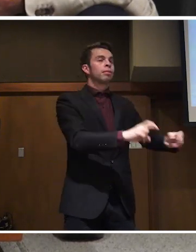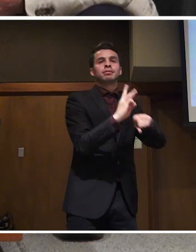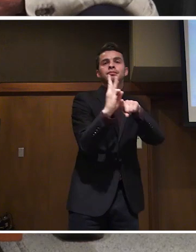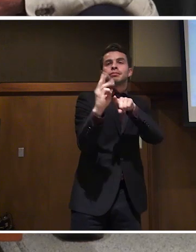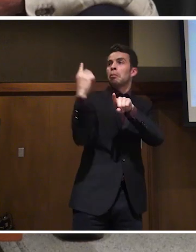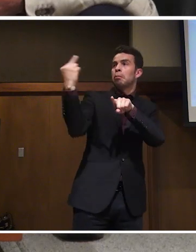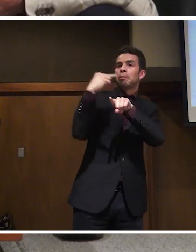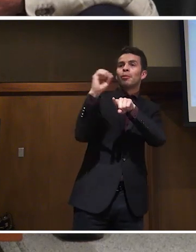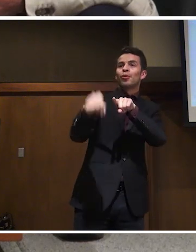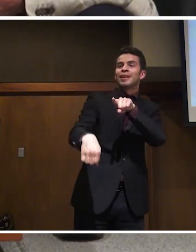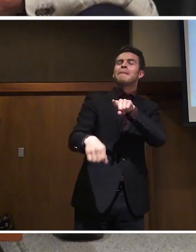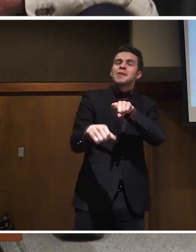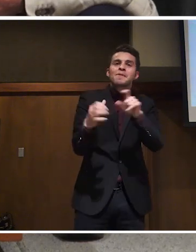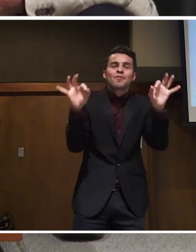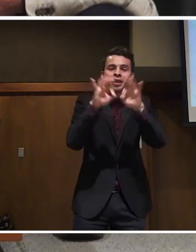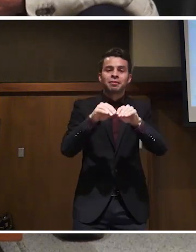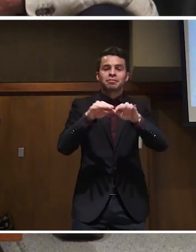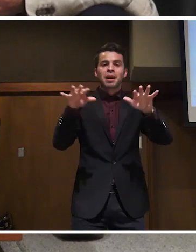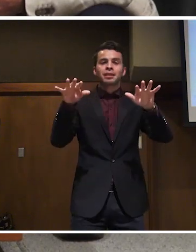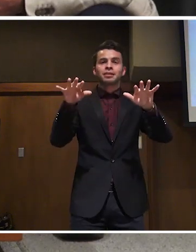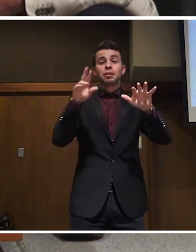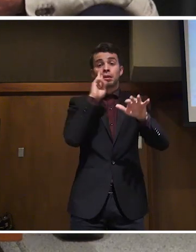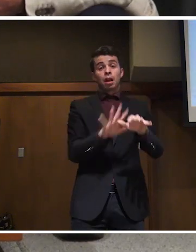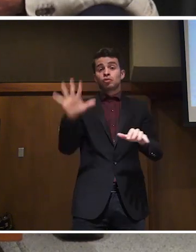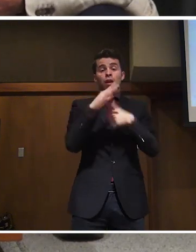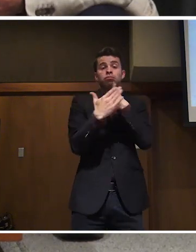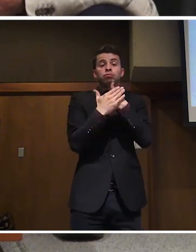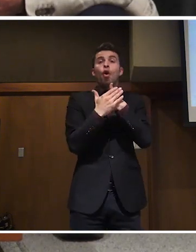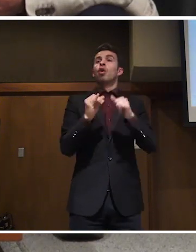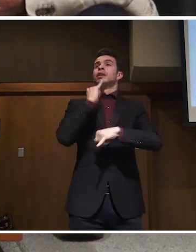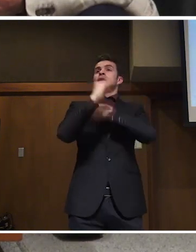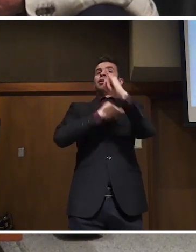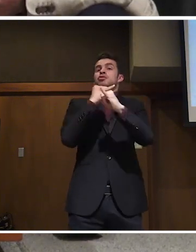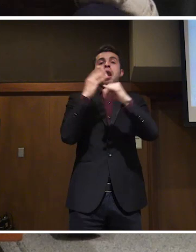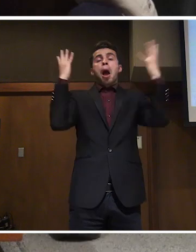o más nacional o más internacional, yo creo que es una decisión que la tiene que tomar cada sociedad.